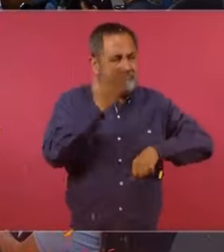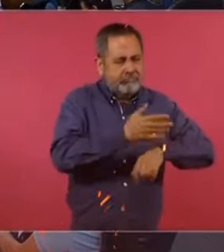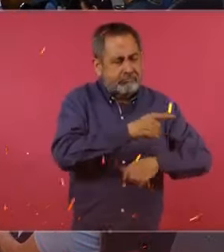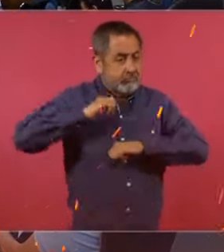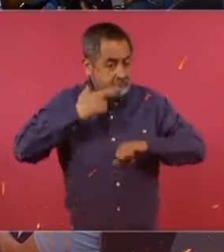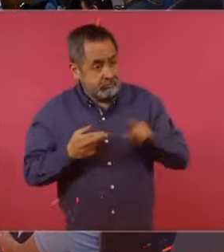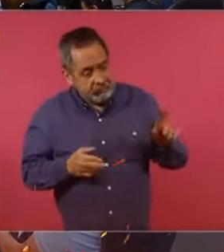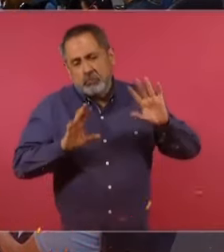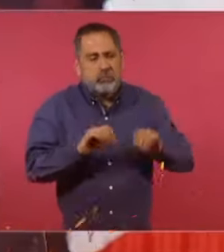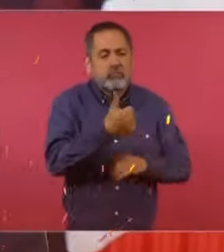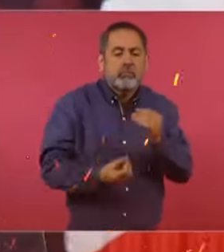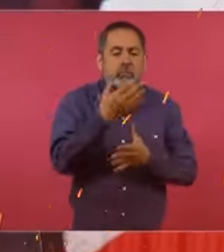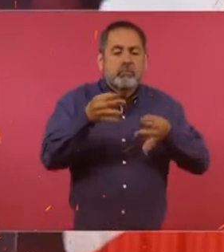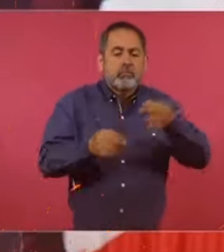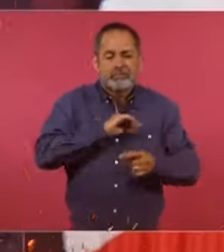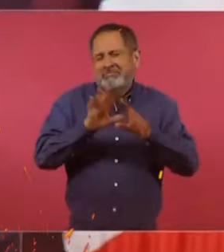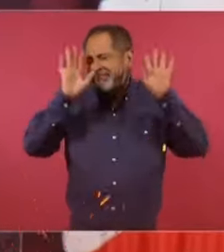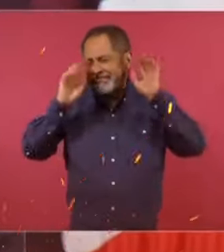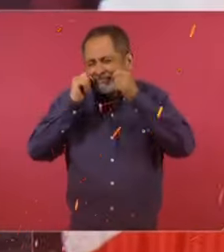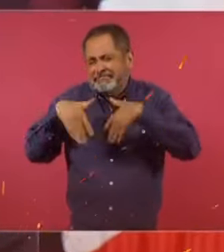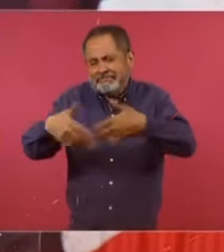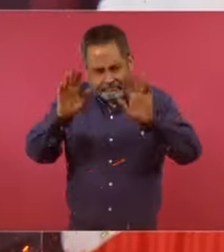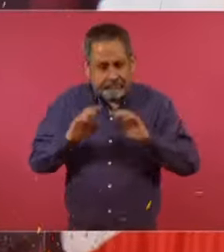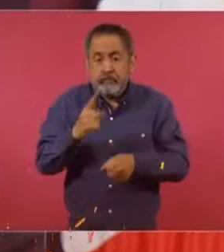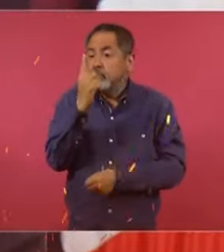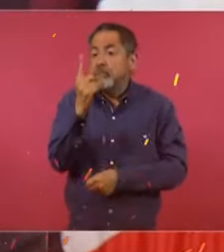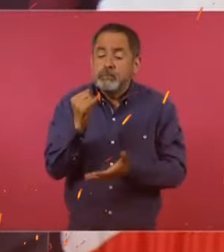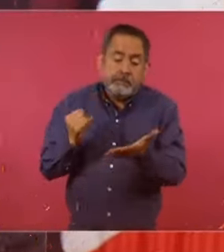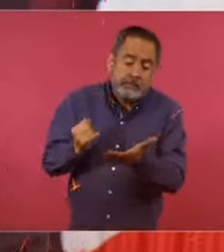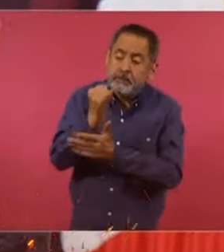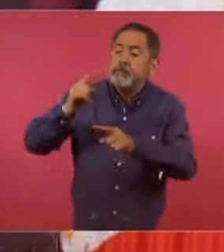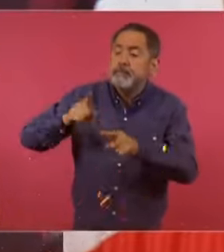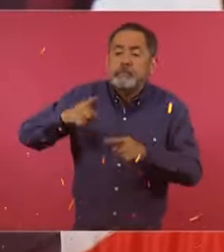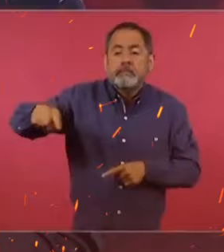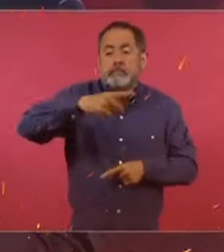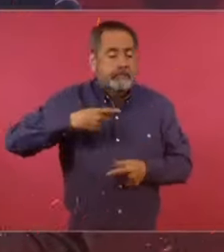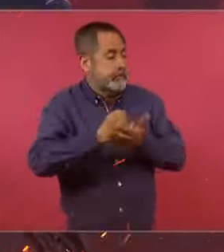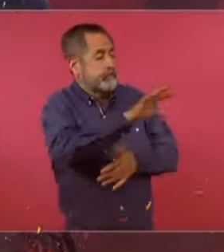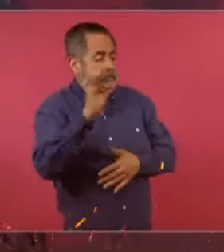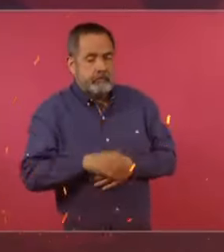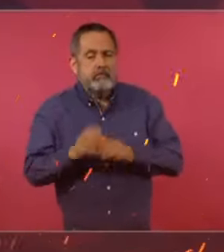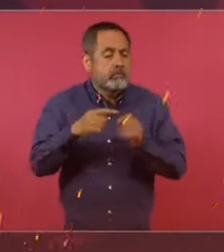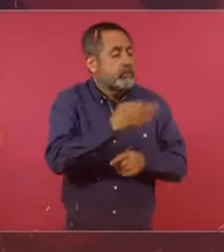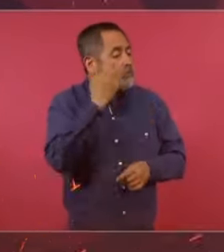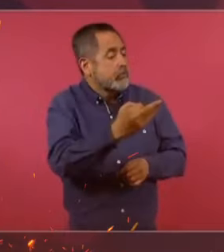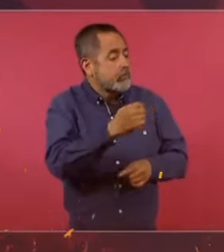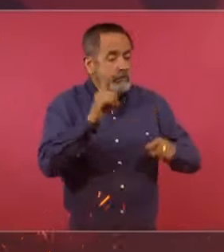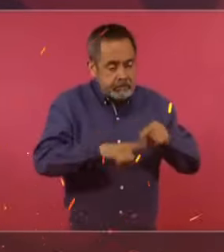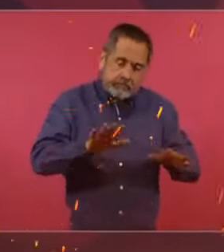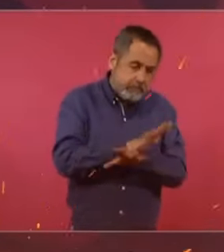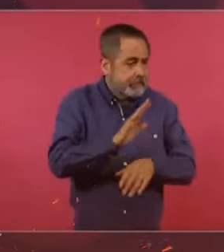ministros, o va a ser un tribunal especial, eso es. O cuánto tiempo van a tardar en el cargo.